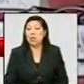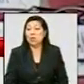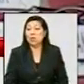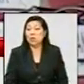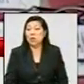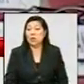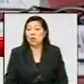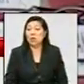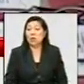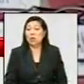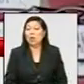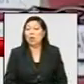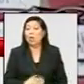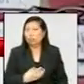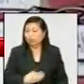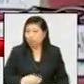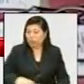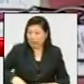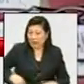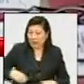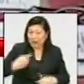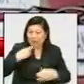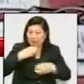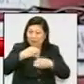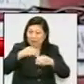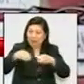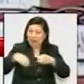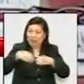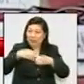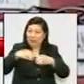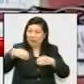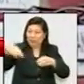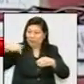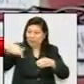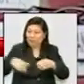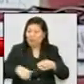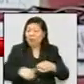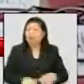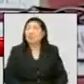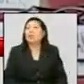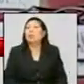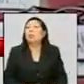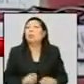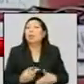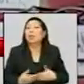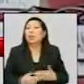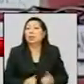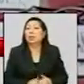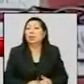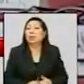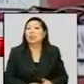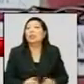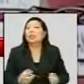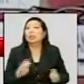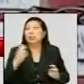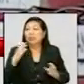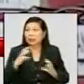exclusivamente al colon y recto, porque generó accidente